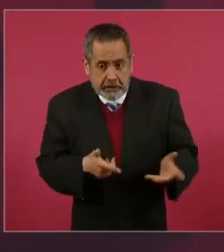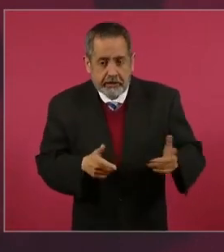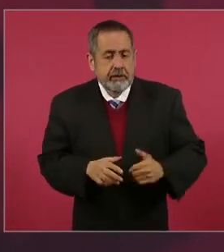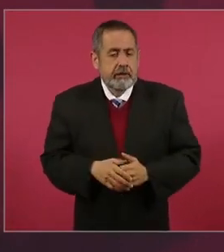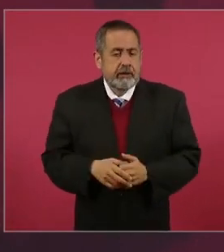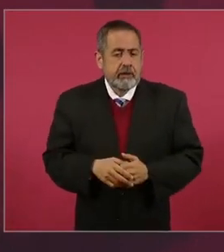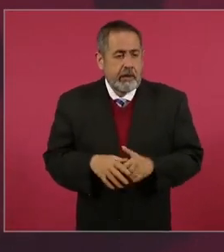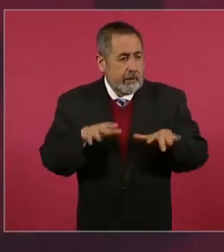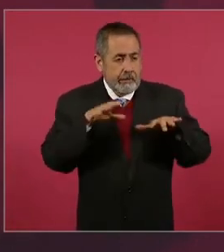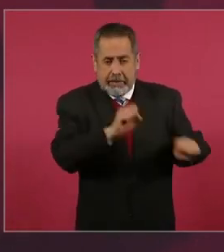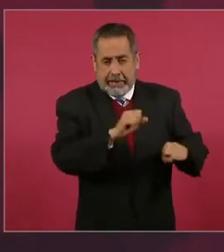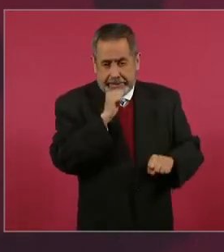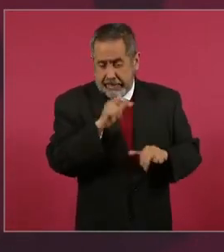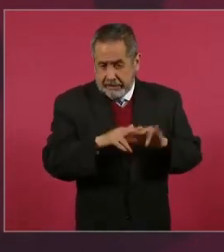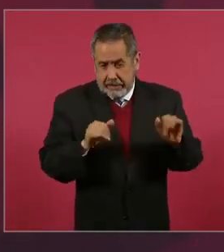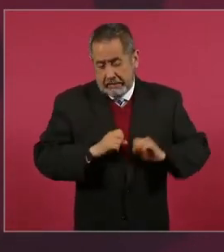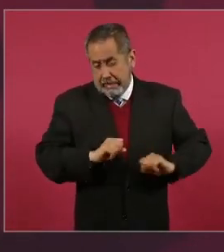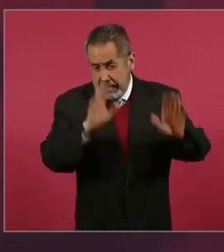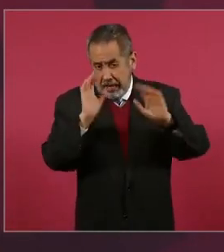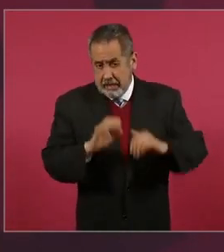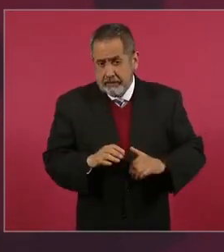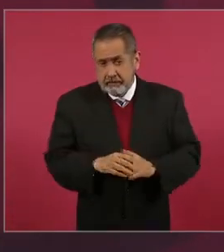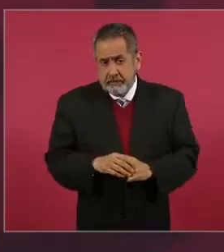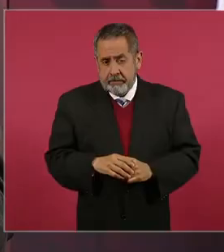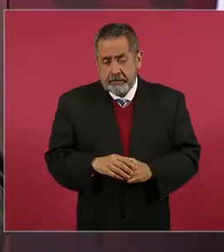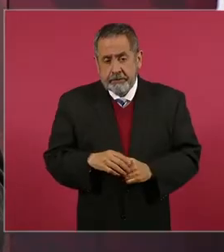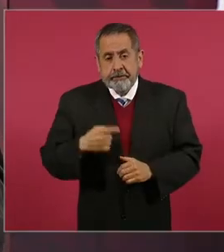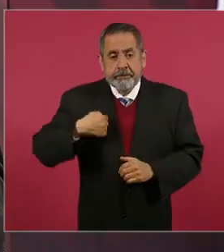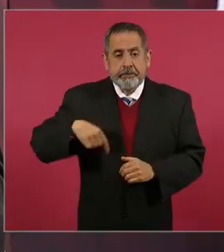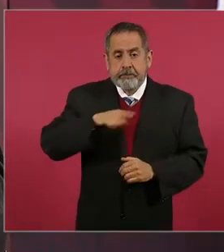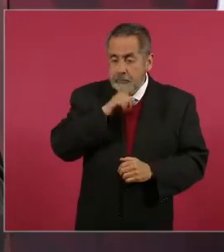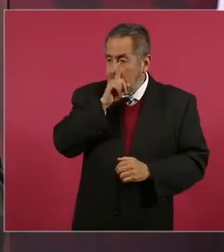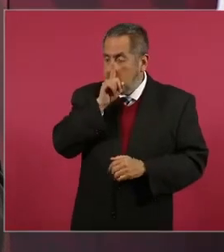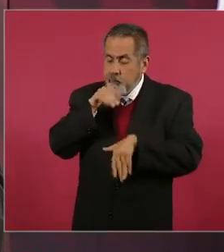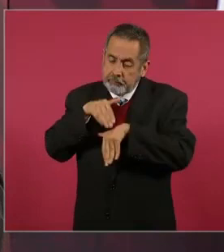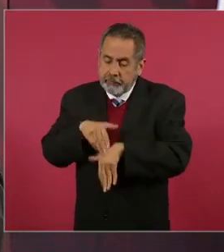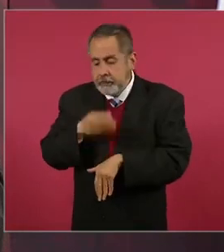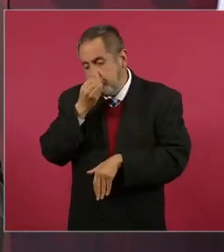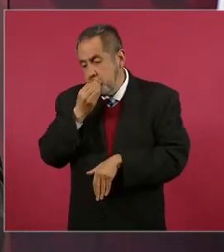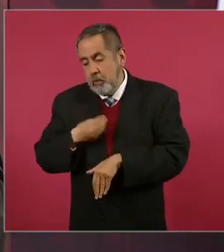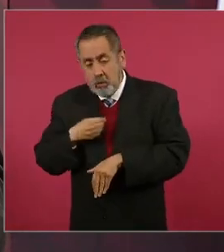¿Que no se detenga a nadie? ¿Que me tengan a mí como rehén?